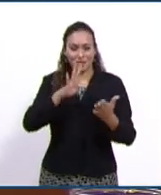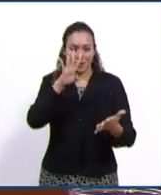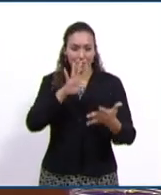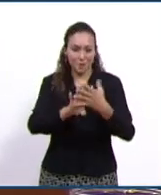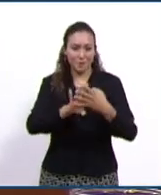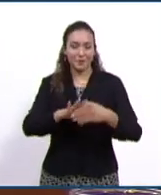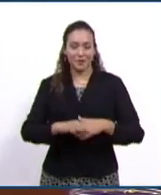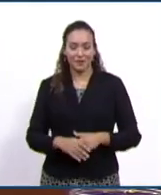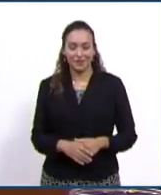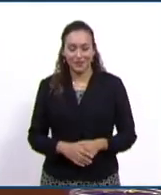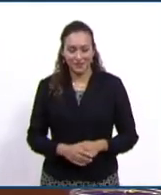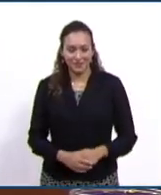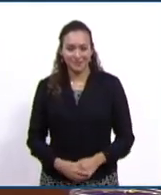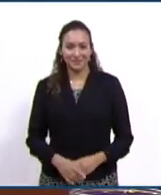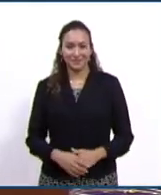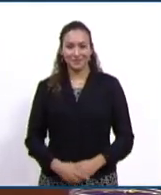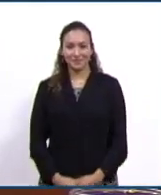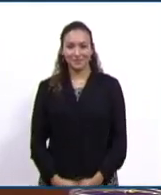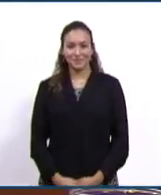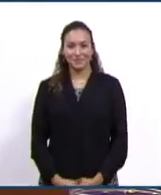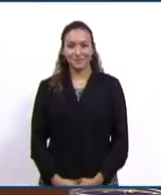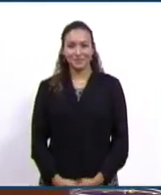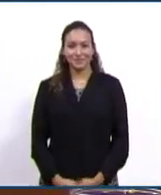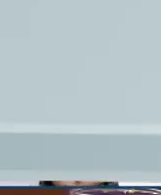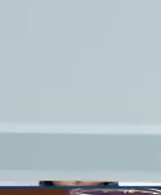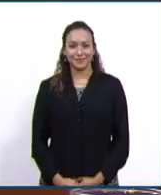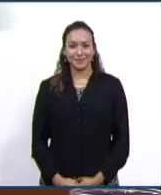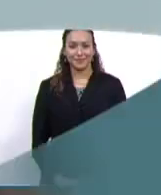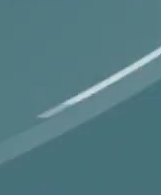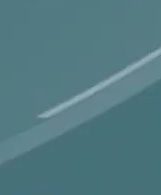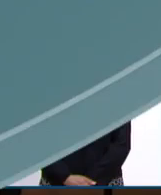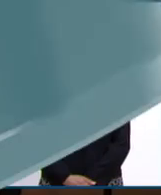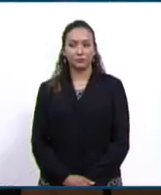Judicial de la Federación, Mario López Peña.